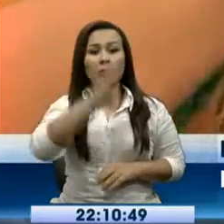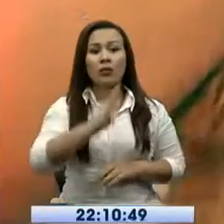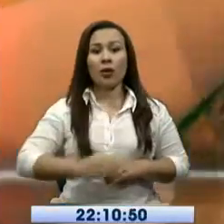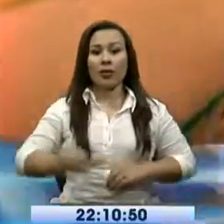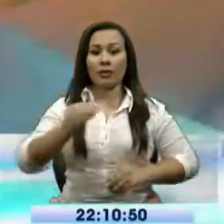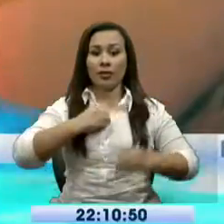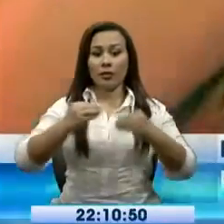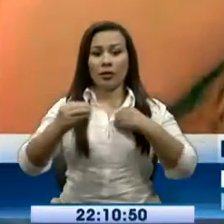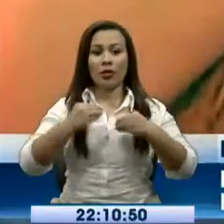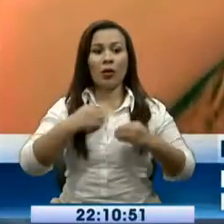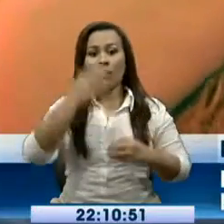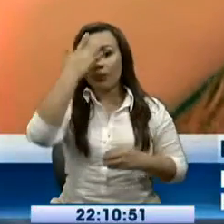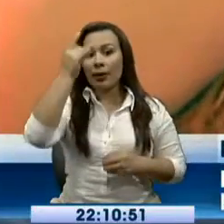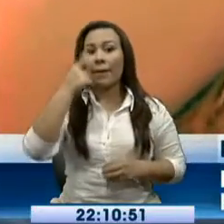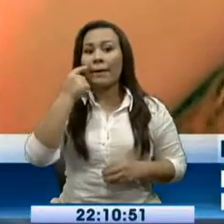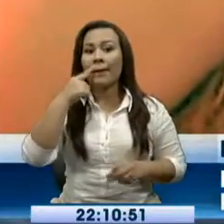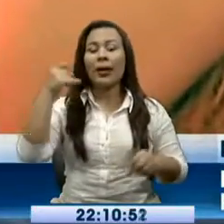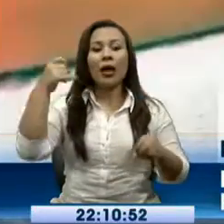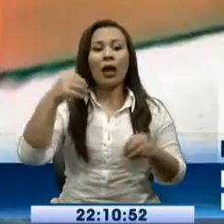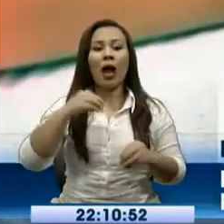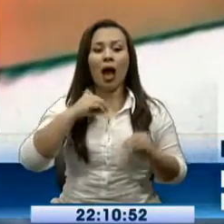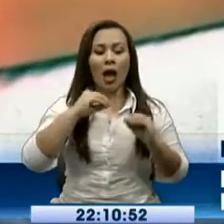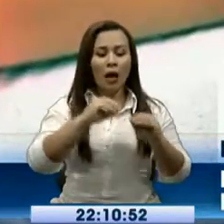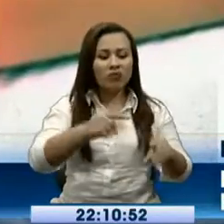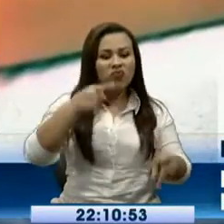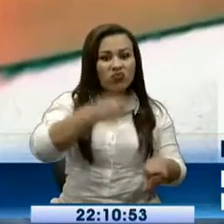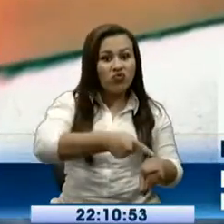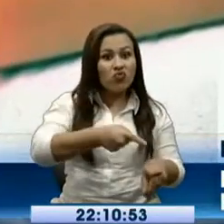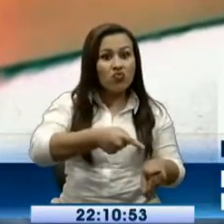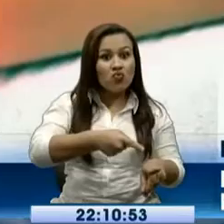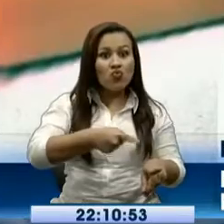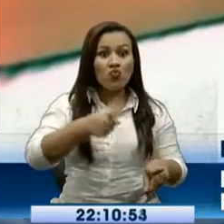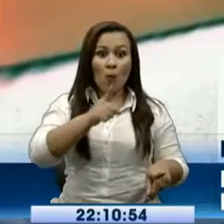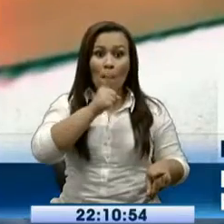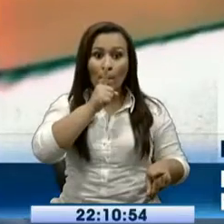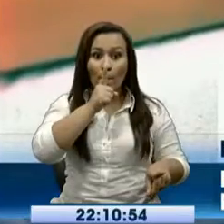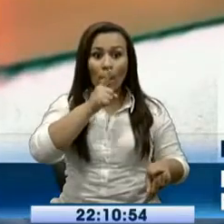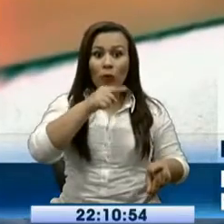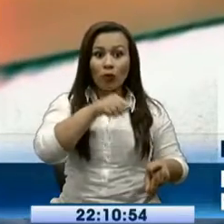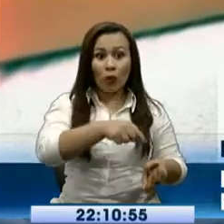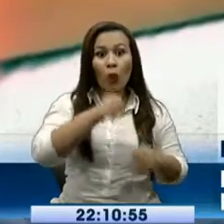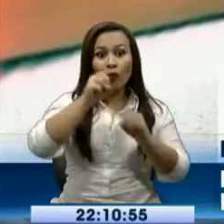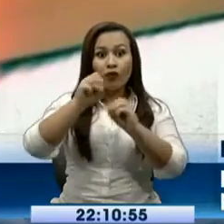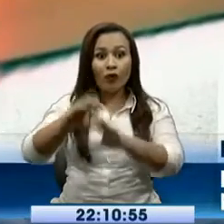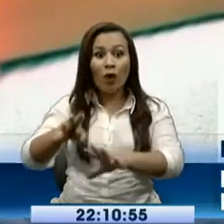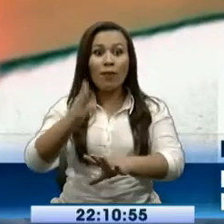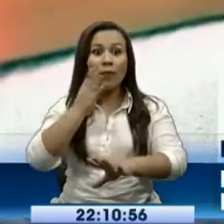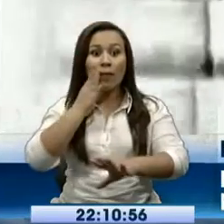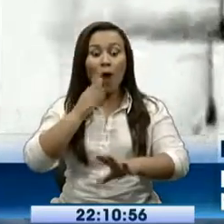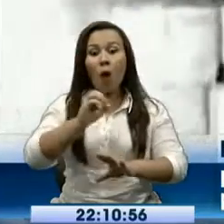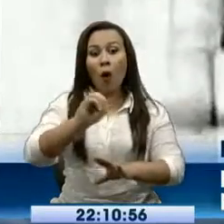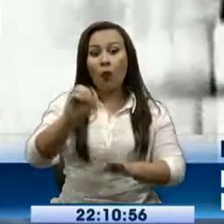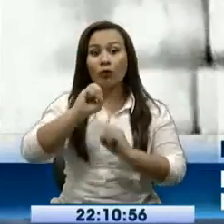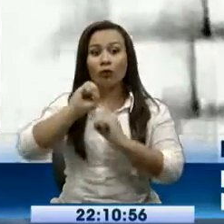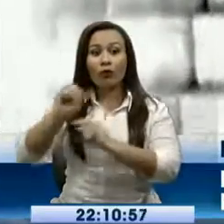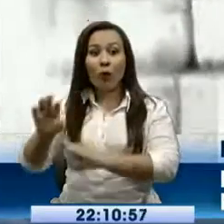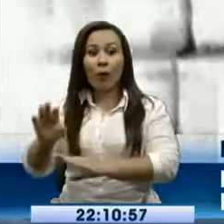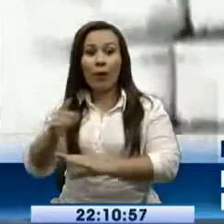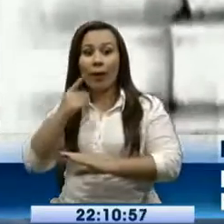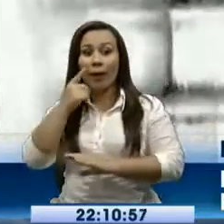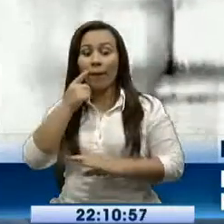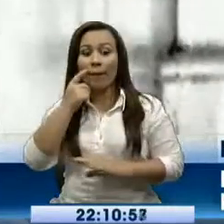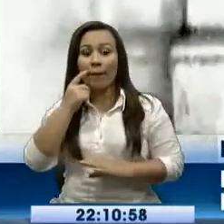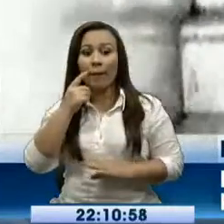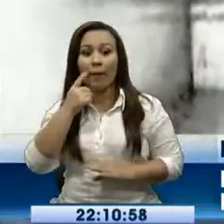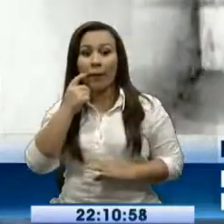tenía amenazada. Si ella me decía, la mataba a ella y me mataba a mí. Entonces la beba venía y se lo echó a la tía. Entonces lo que yo quiero es